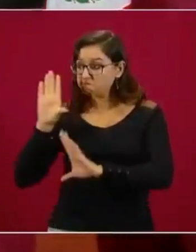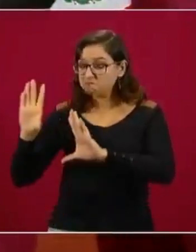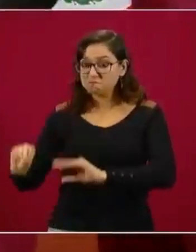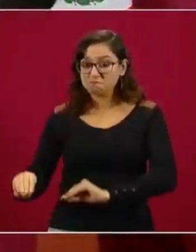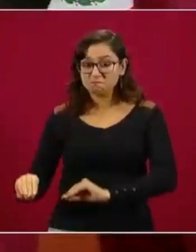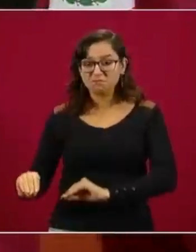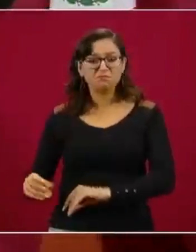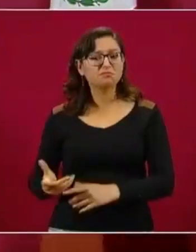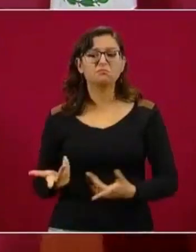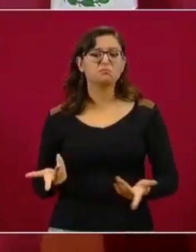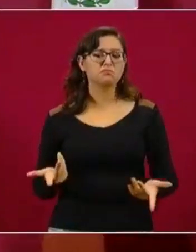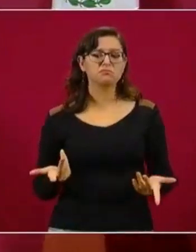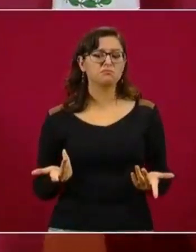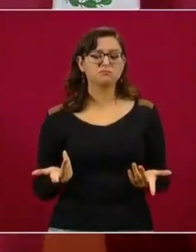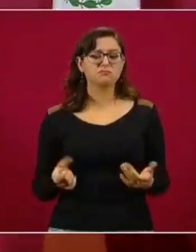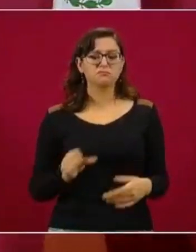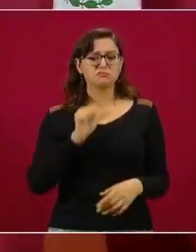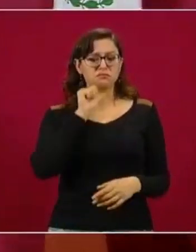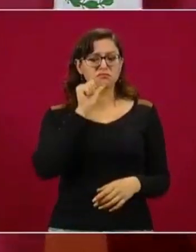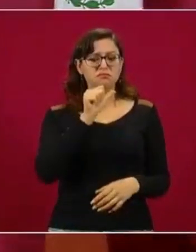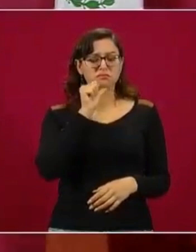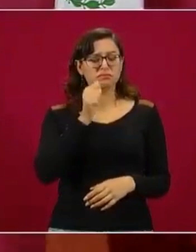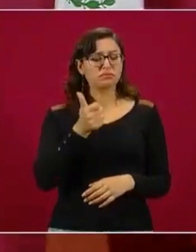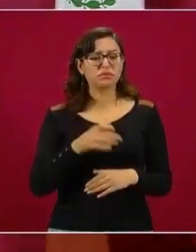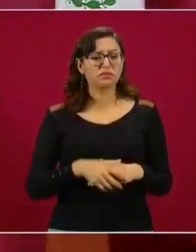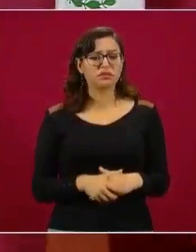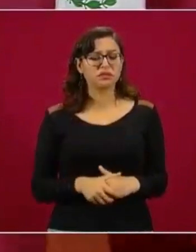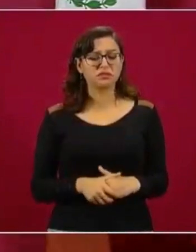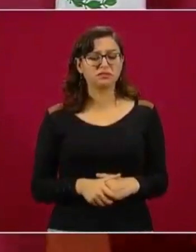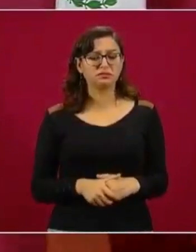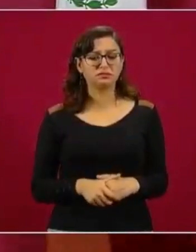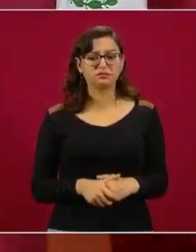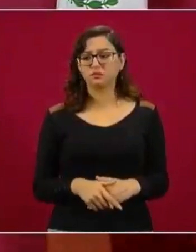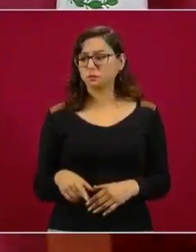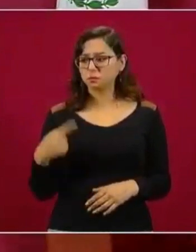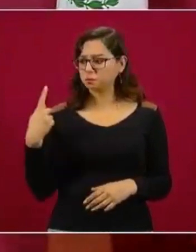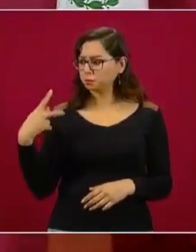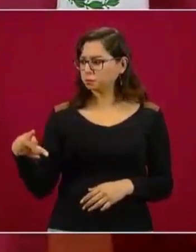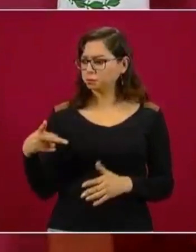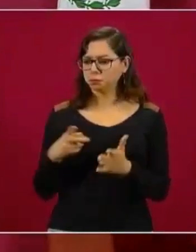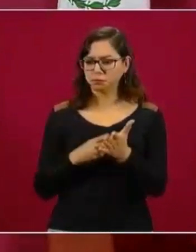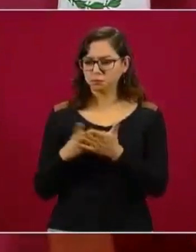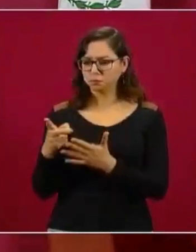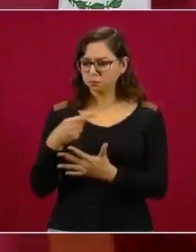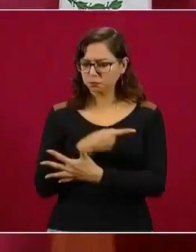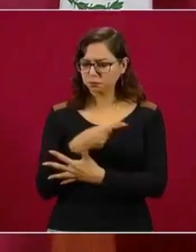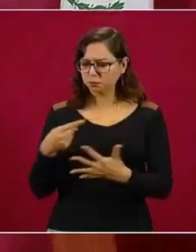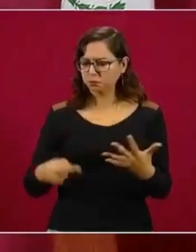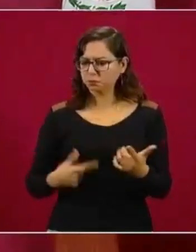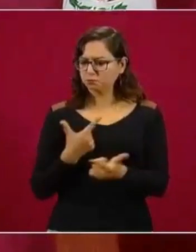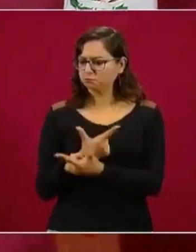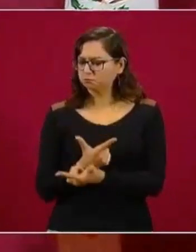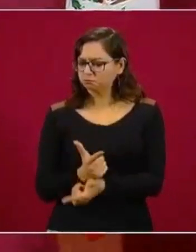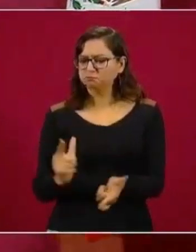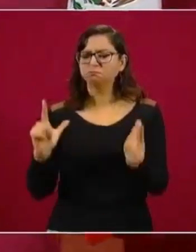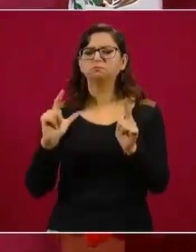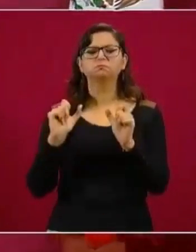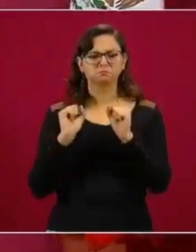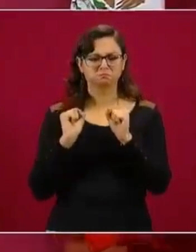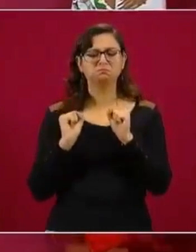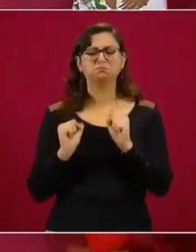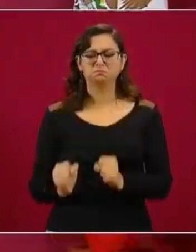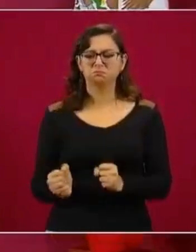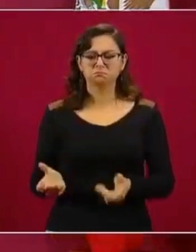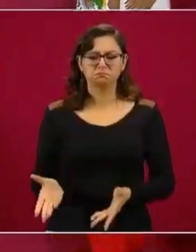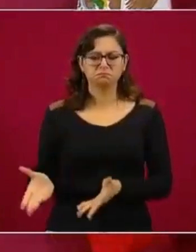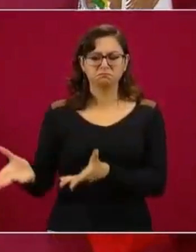Van a tener siempre garantizadas todas sus libertades. No